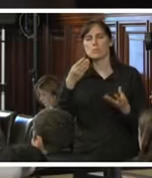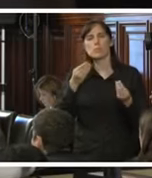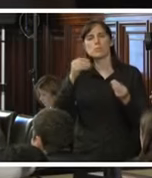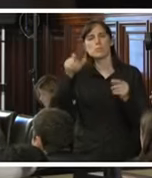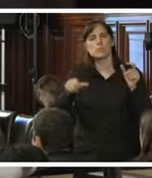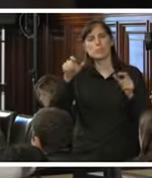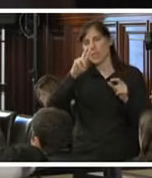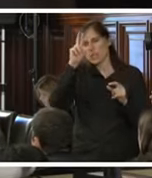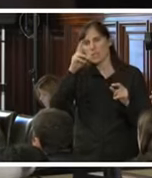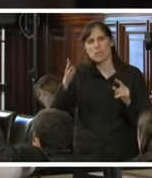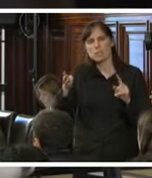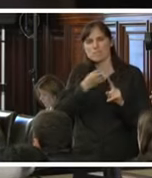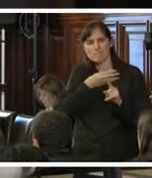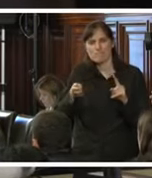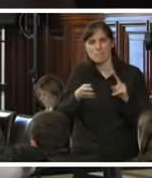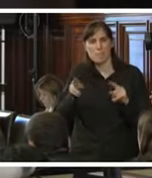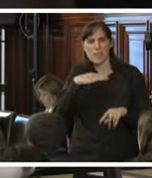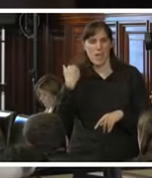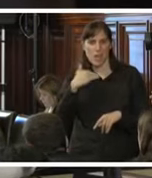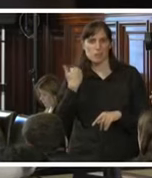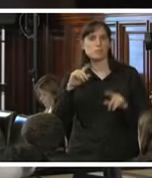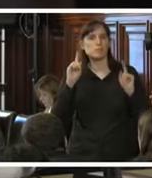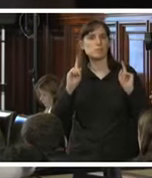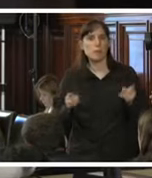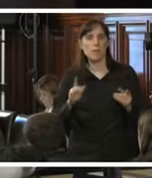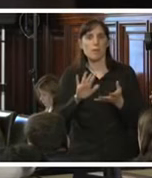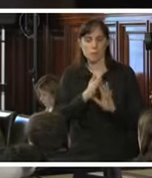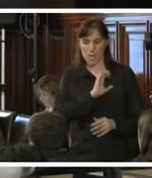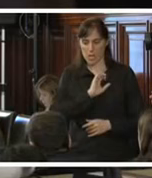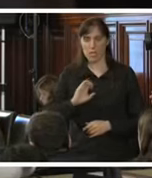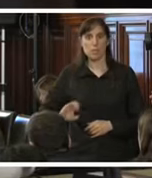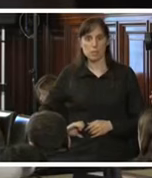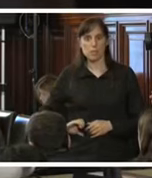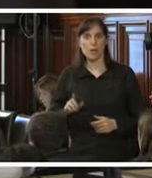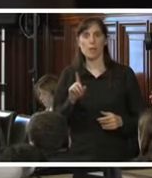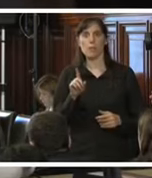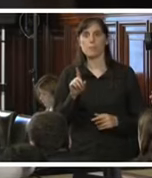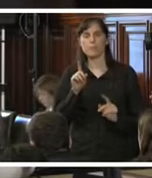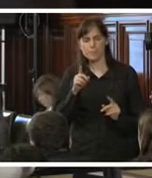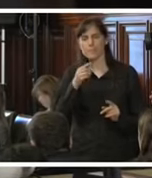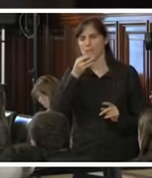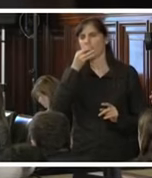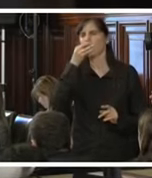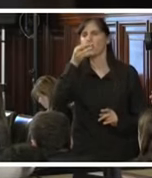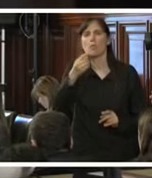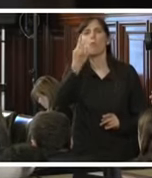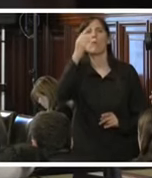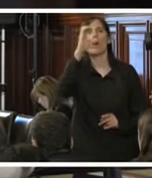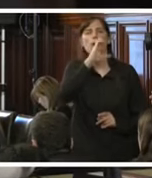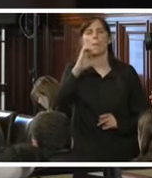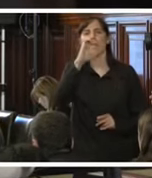no solamente que el Estado consciente de que el titular de las tierras, y vale la pena decirlo acá, una empresa